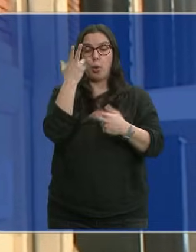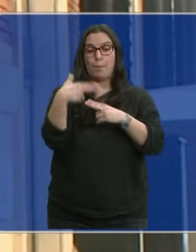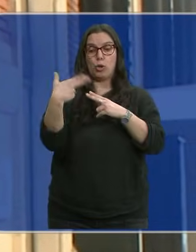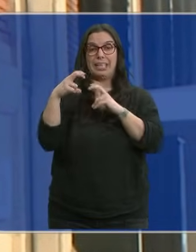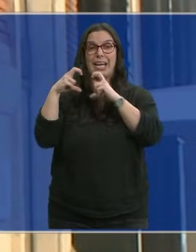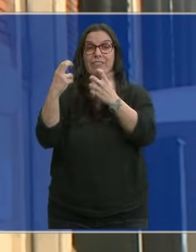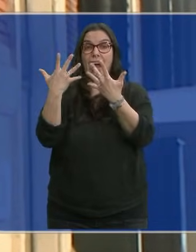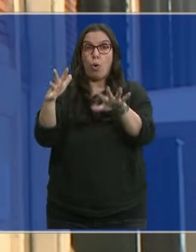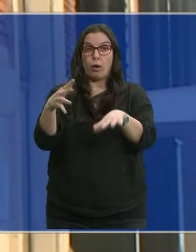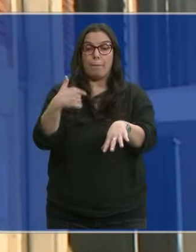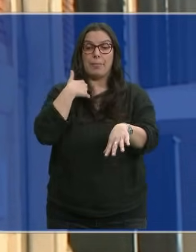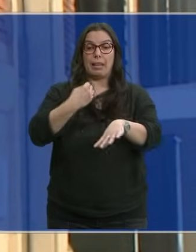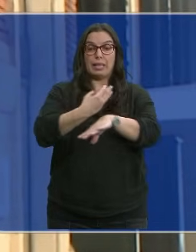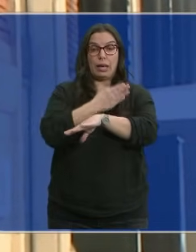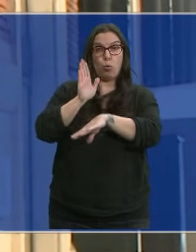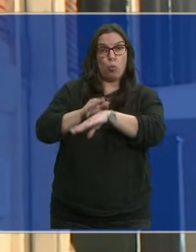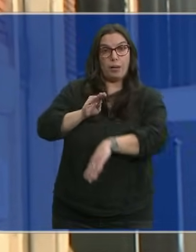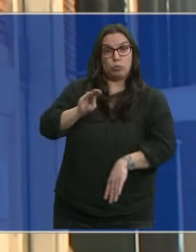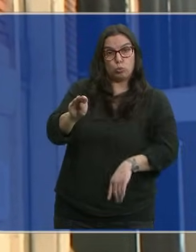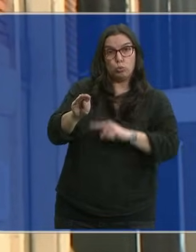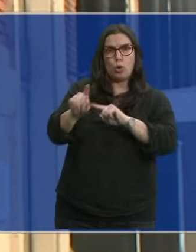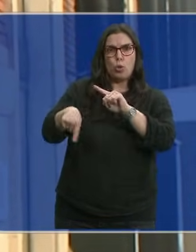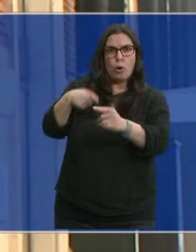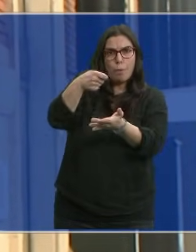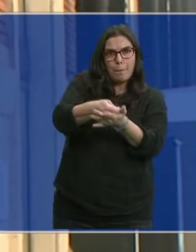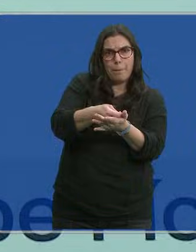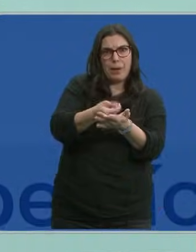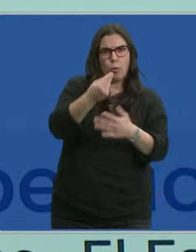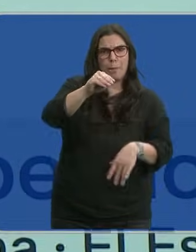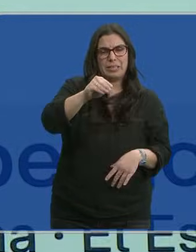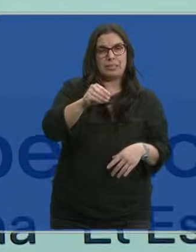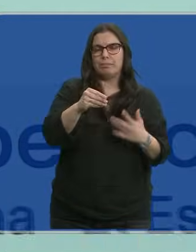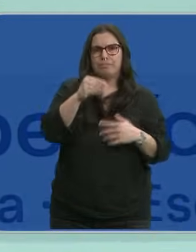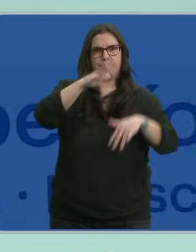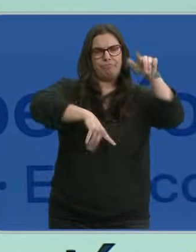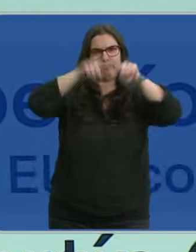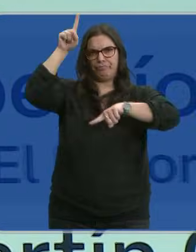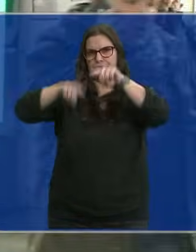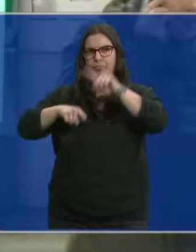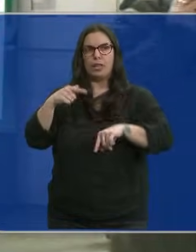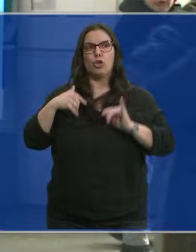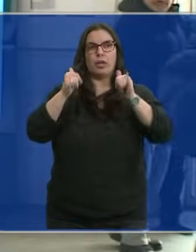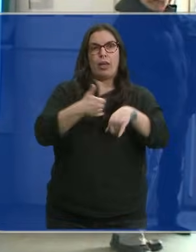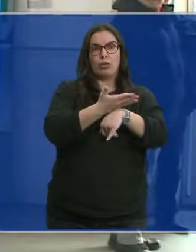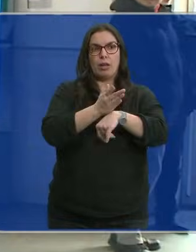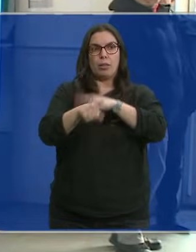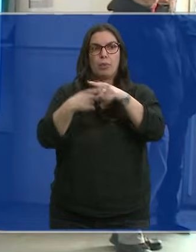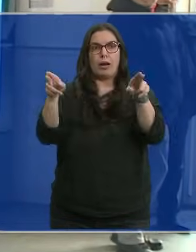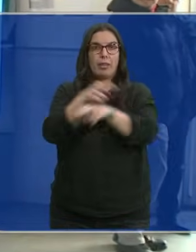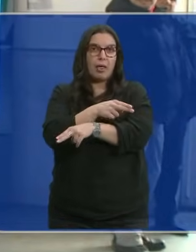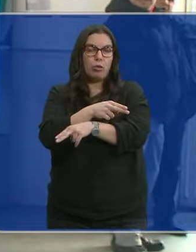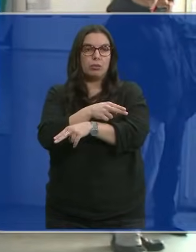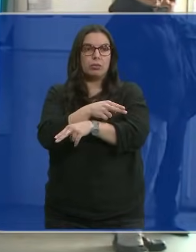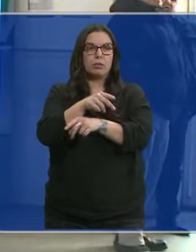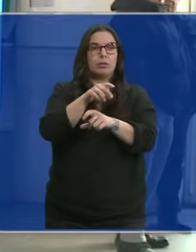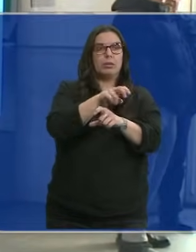Renfe, aunque hayas perdido el tren por culpa de ellos, luego tengas que pagar el siguiente billete. Dispares. Cuando llegó estaba con retraso, pero nos lo han cancelado. Nos